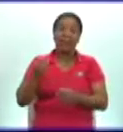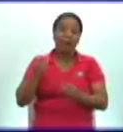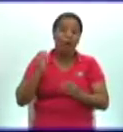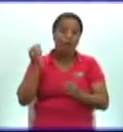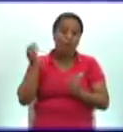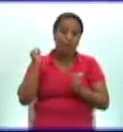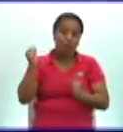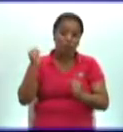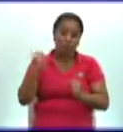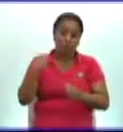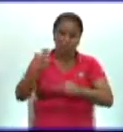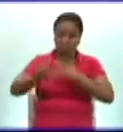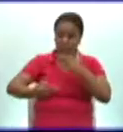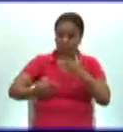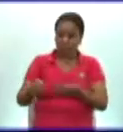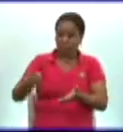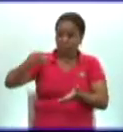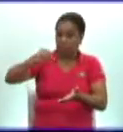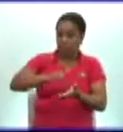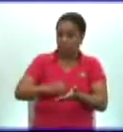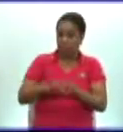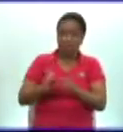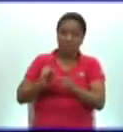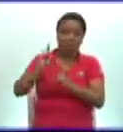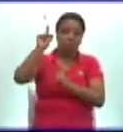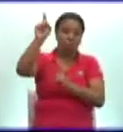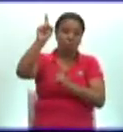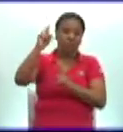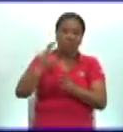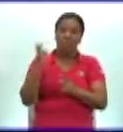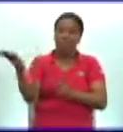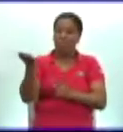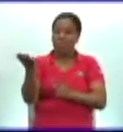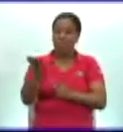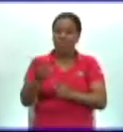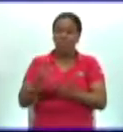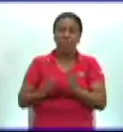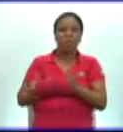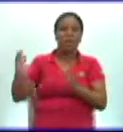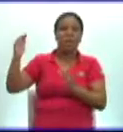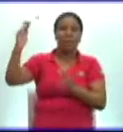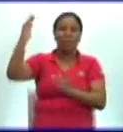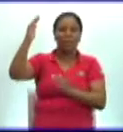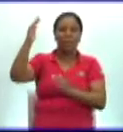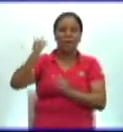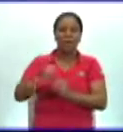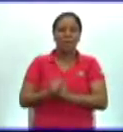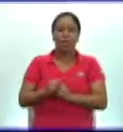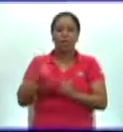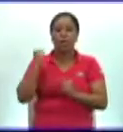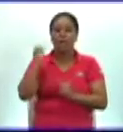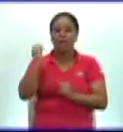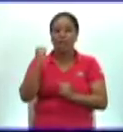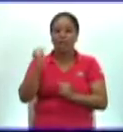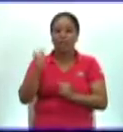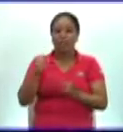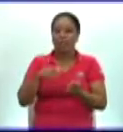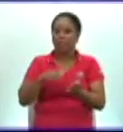que hace que aumente la velocidad, va a ser mayor. ¿Cómo será entonces la fuerza de